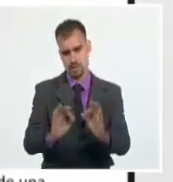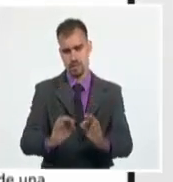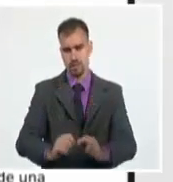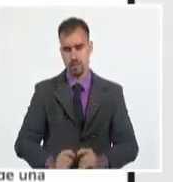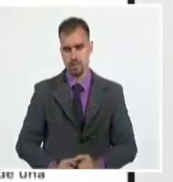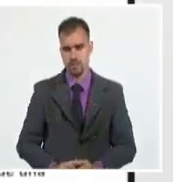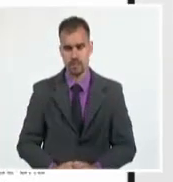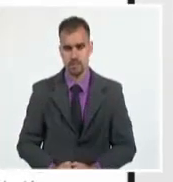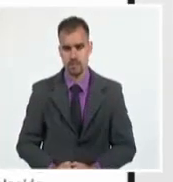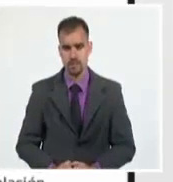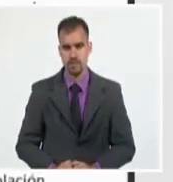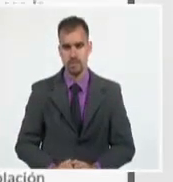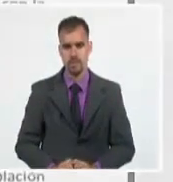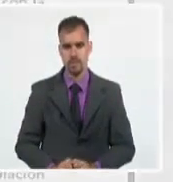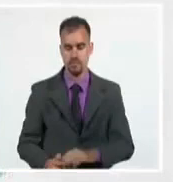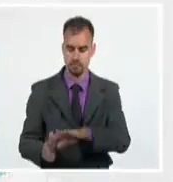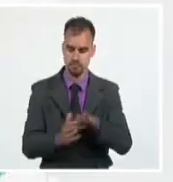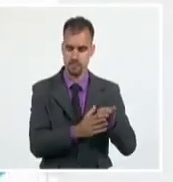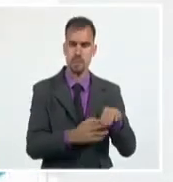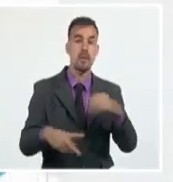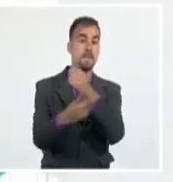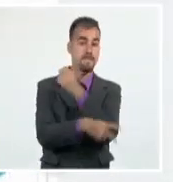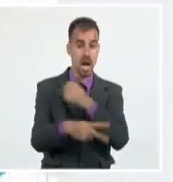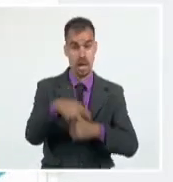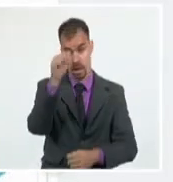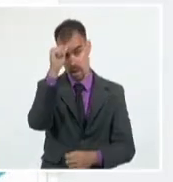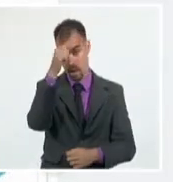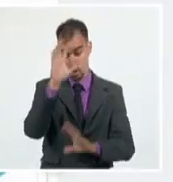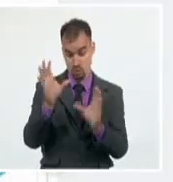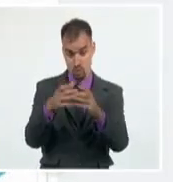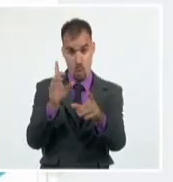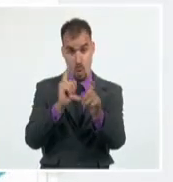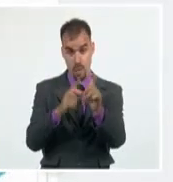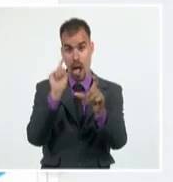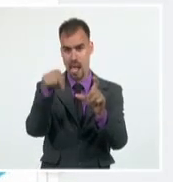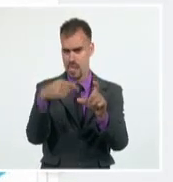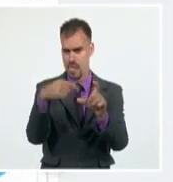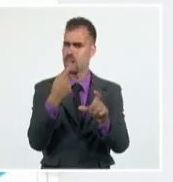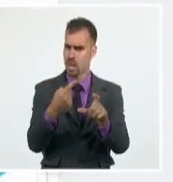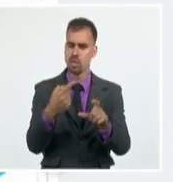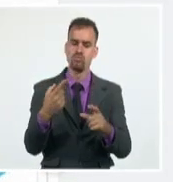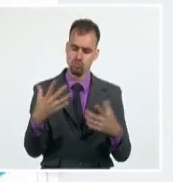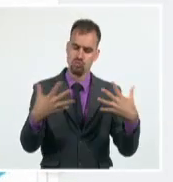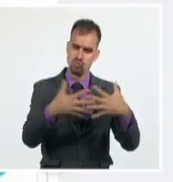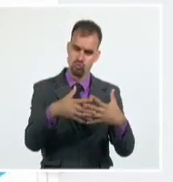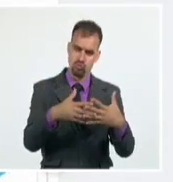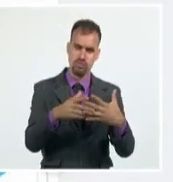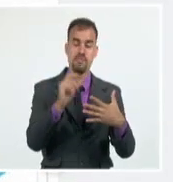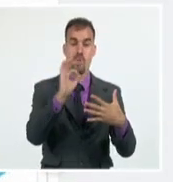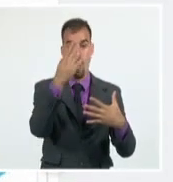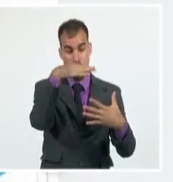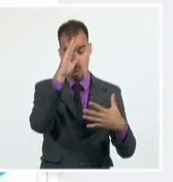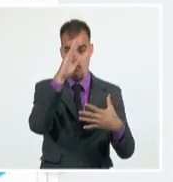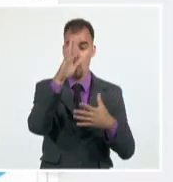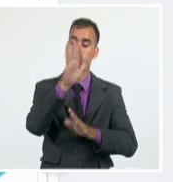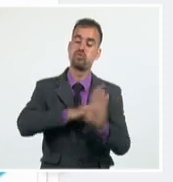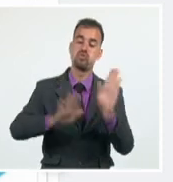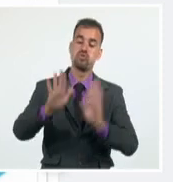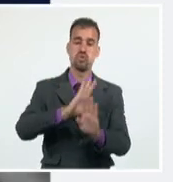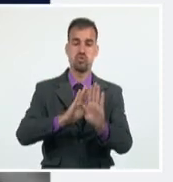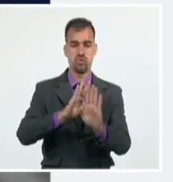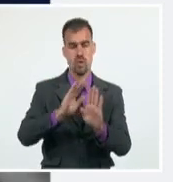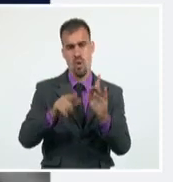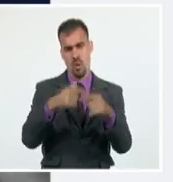Por su parte, el Partido Comunista de la India reiteró su solidaridad con la lucha cubana contra el bloqueo estadounidense y las